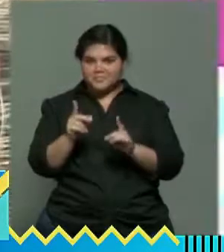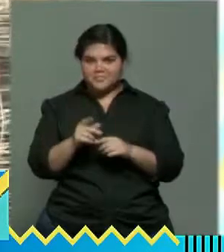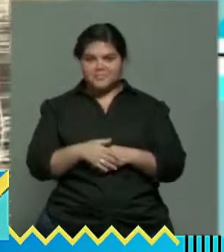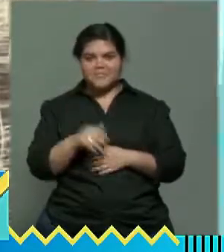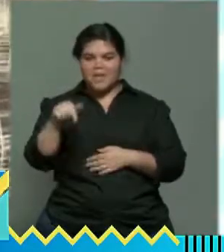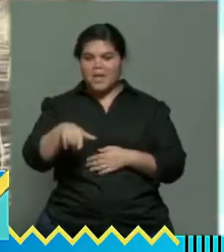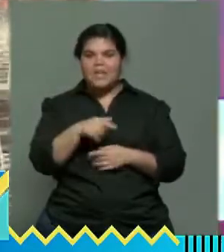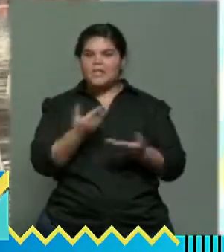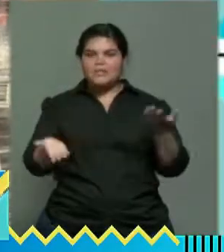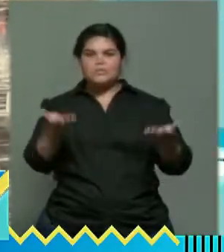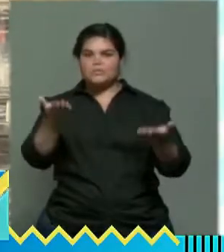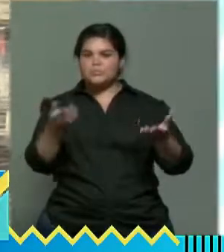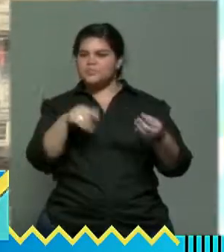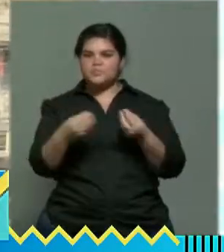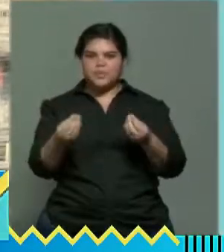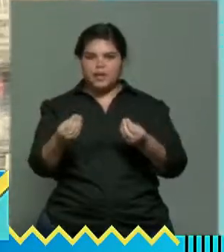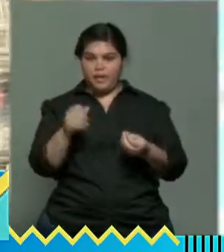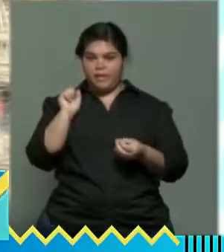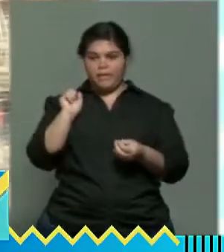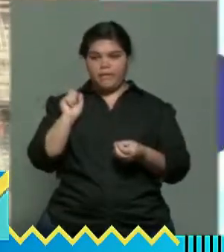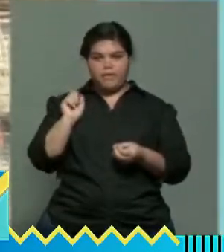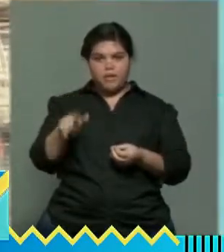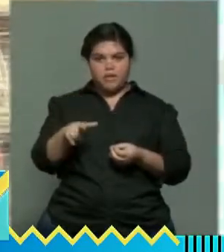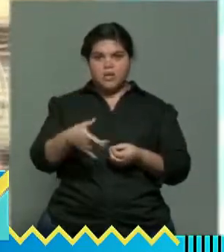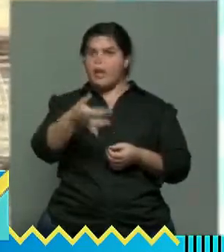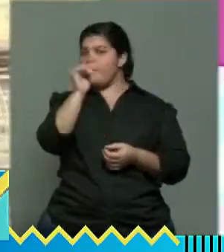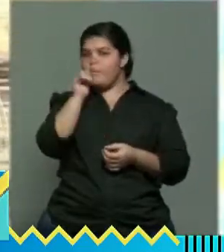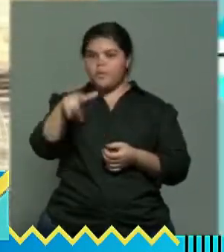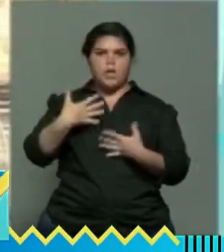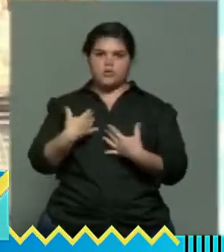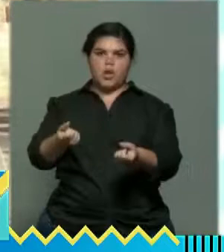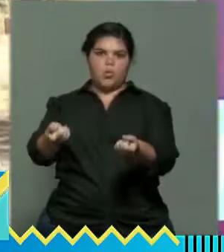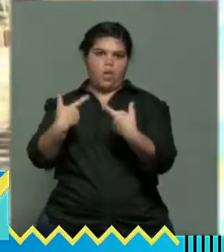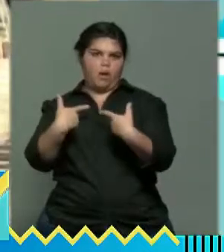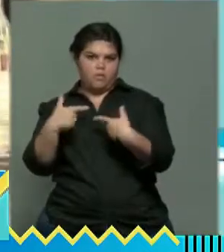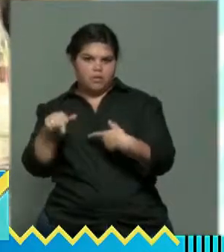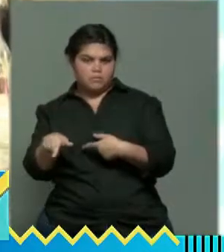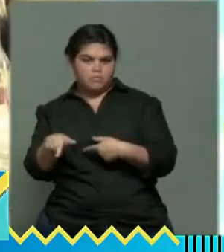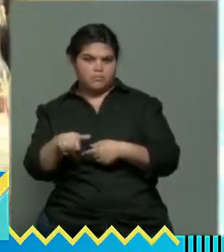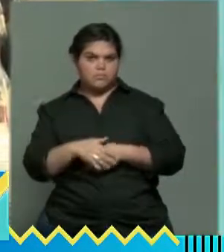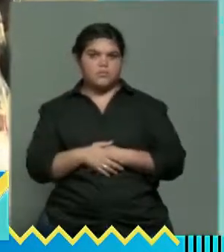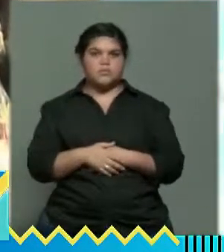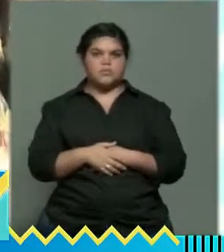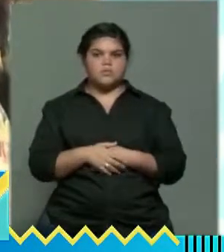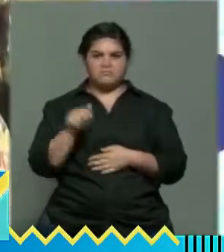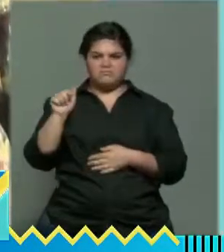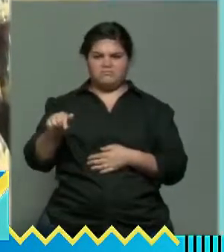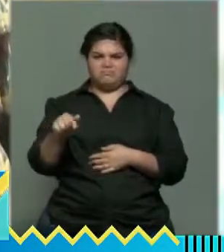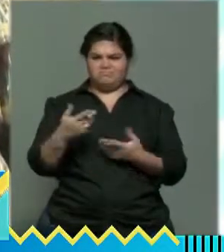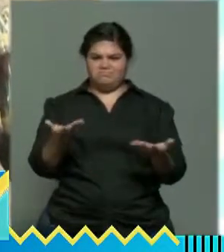gobierno está diciendo que estas bebidas son saludables. Claro. Y esto es